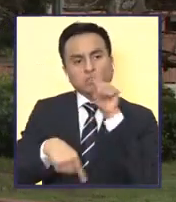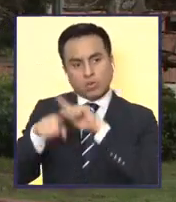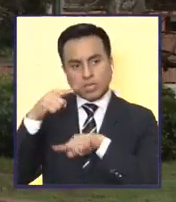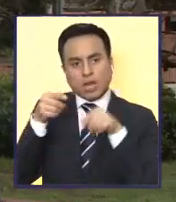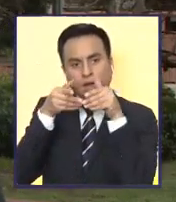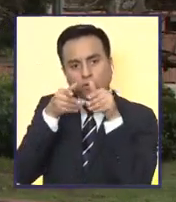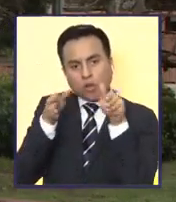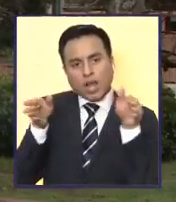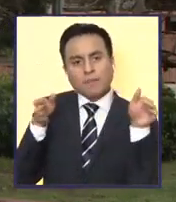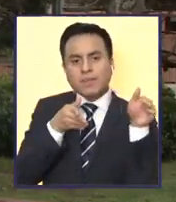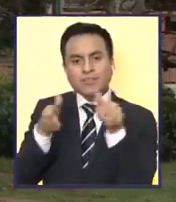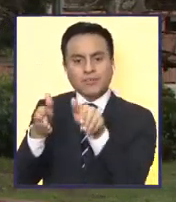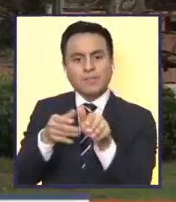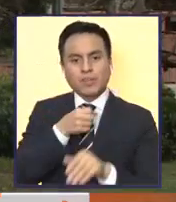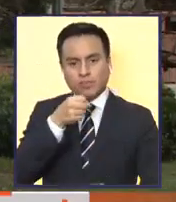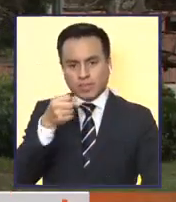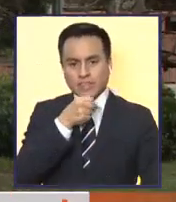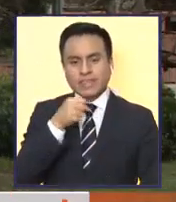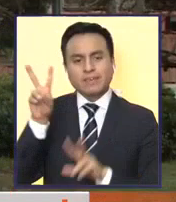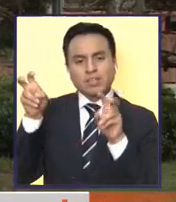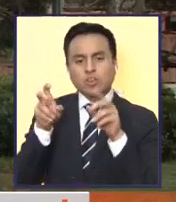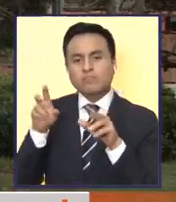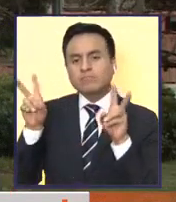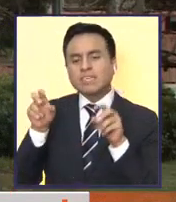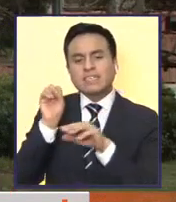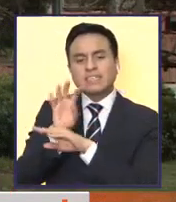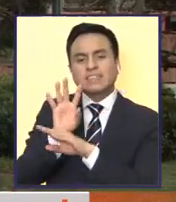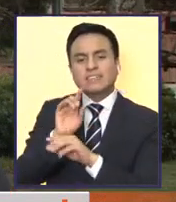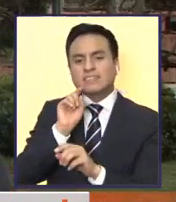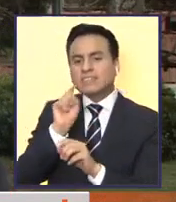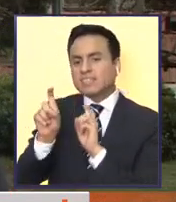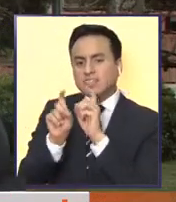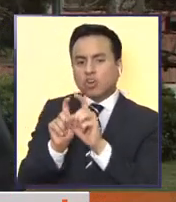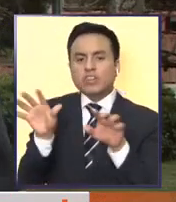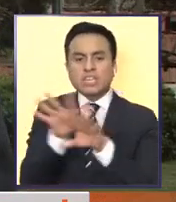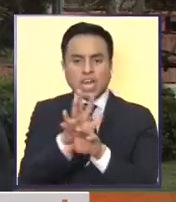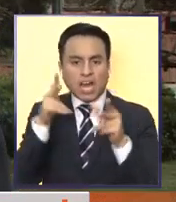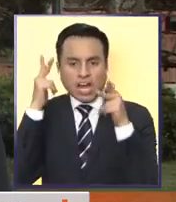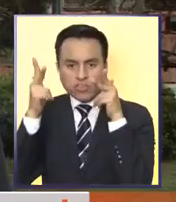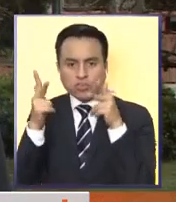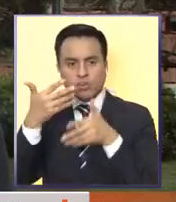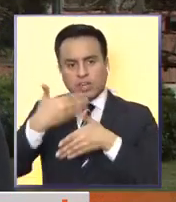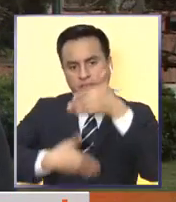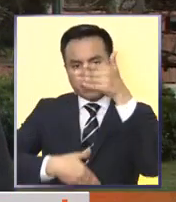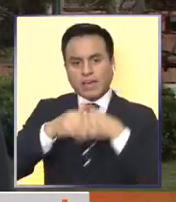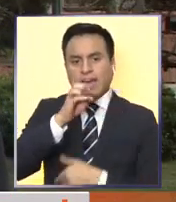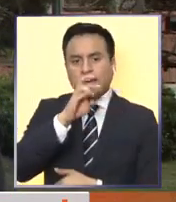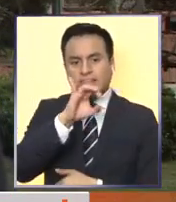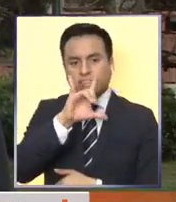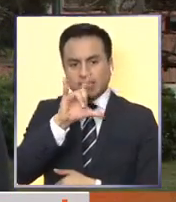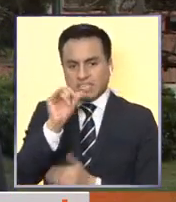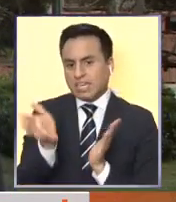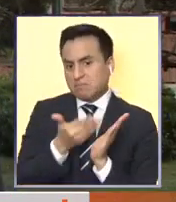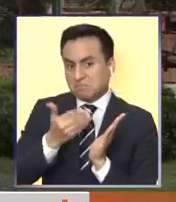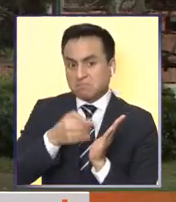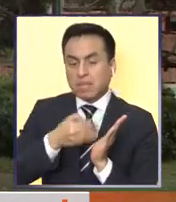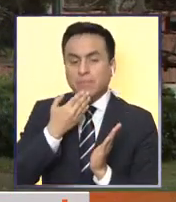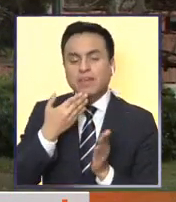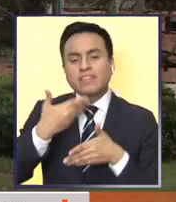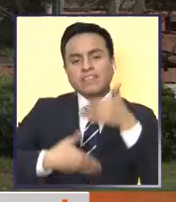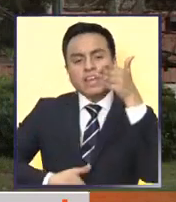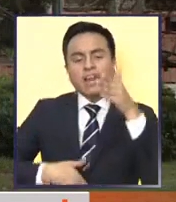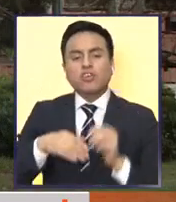caminos como un periodista de espectáculos, como un crítico de cine y teatro. Lo hizo desde la revista Ercilla, también en el diario La